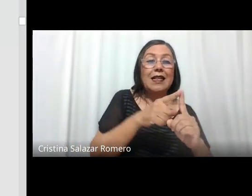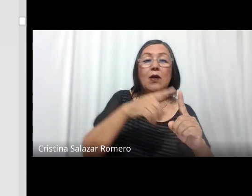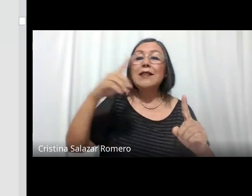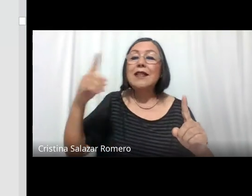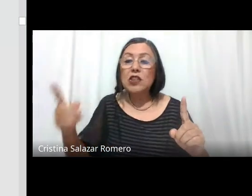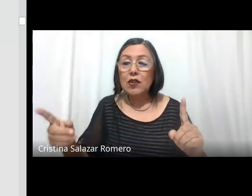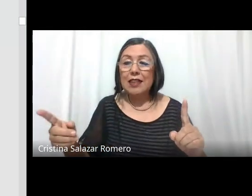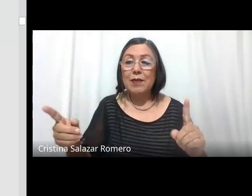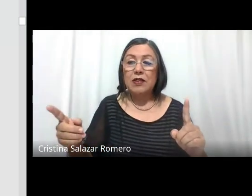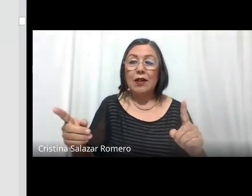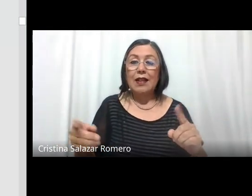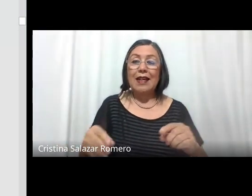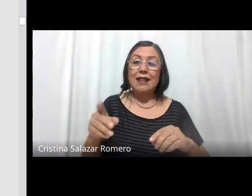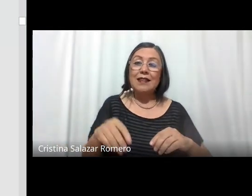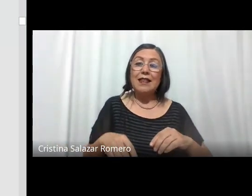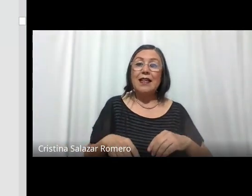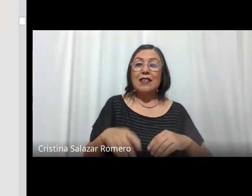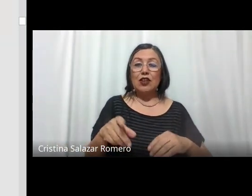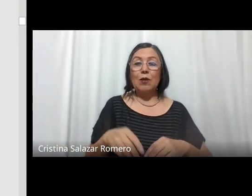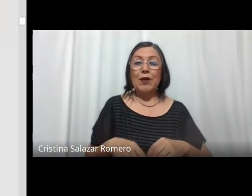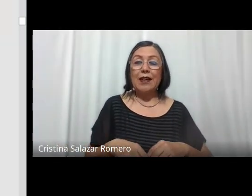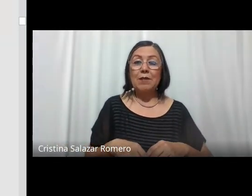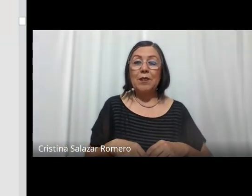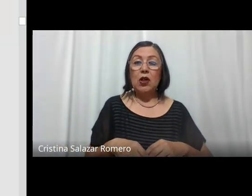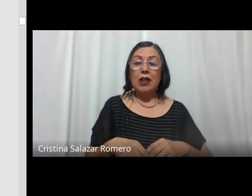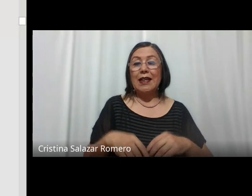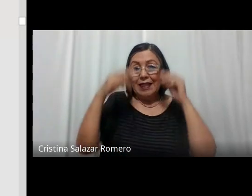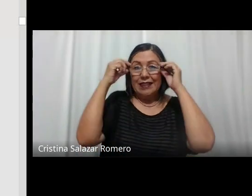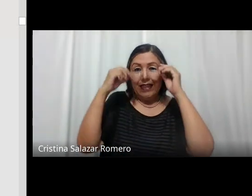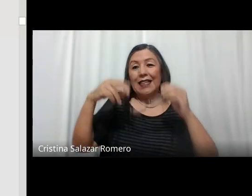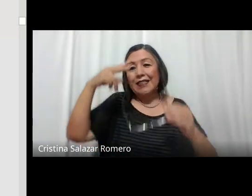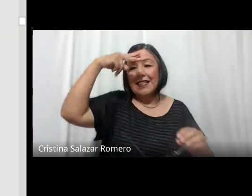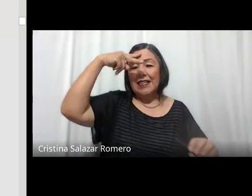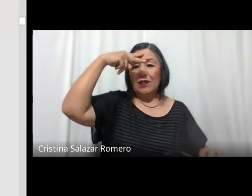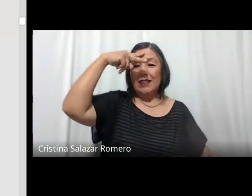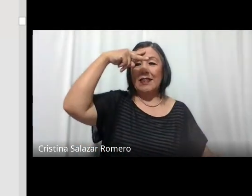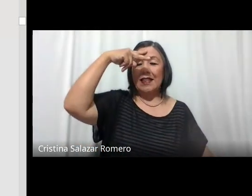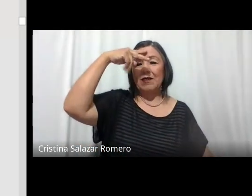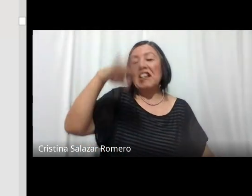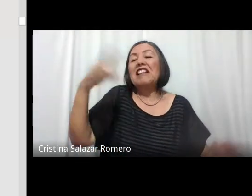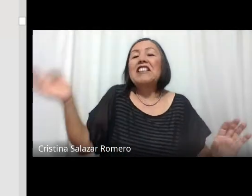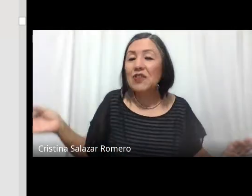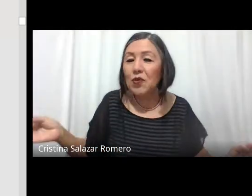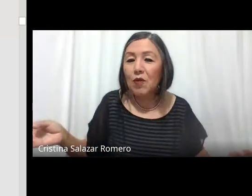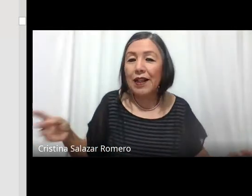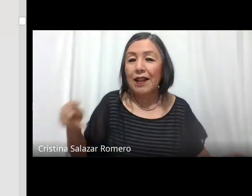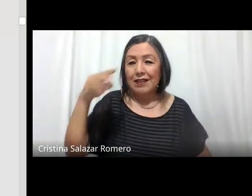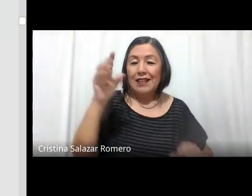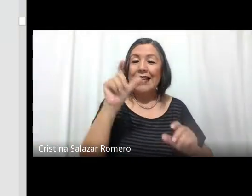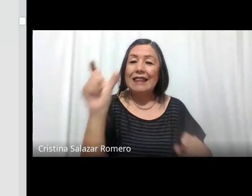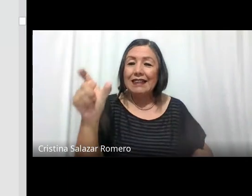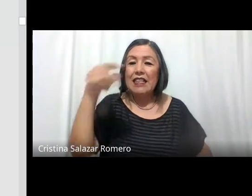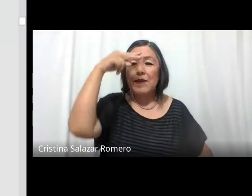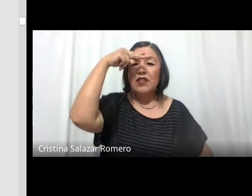conectar la lengua de señas con el español. Es decir, si yo, por ejemplo, esta seña que yo les enseñé, ya les dije su nombre,